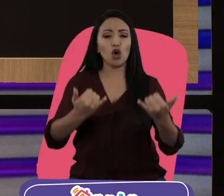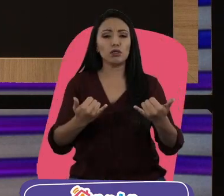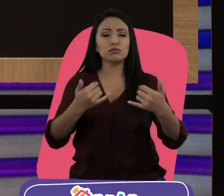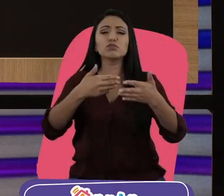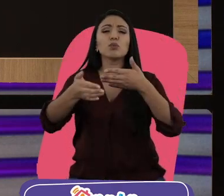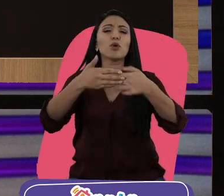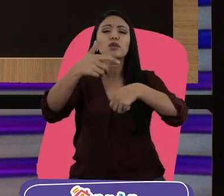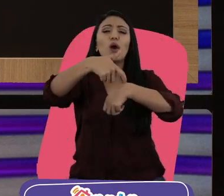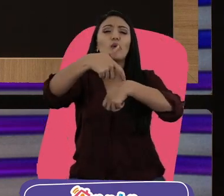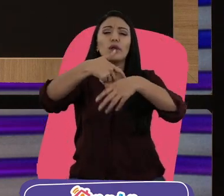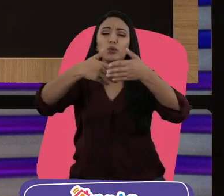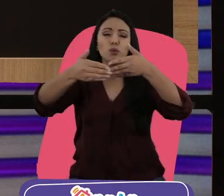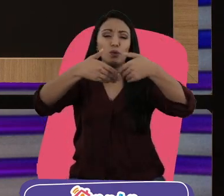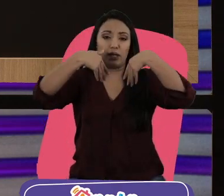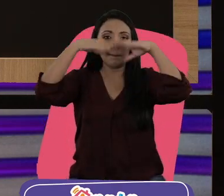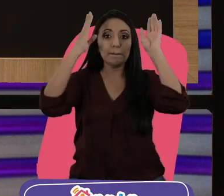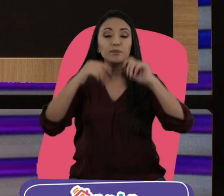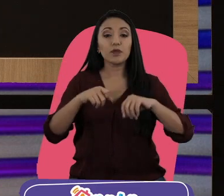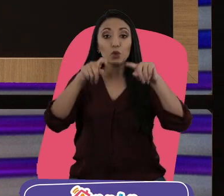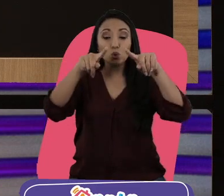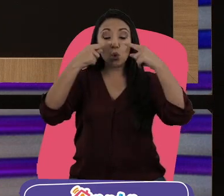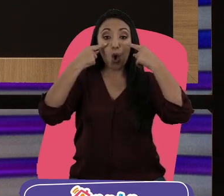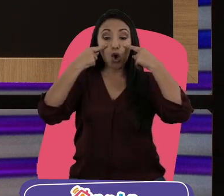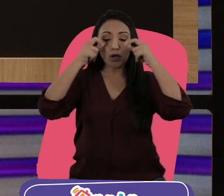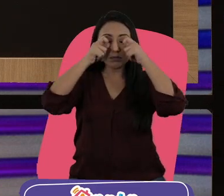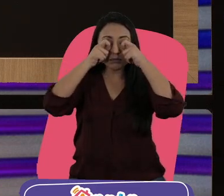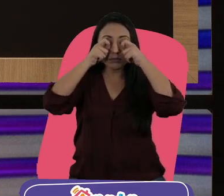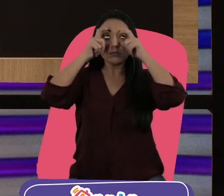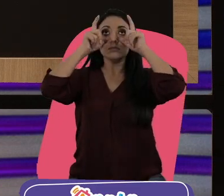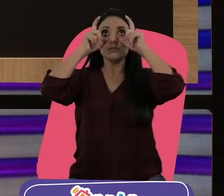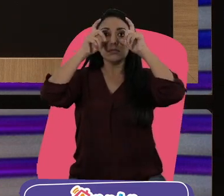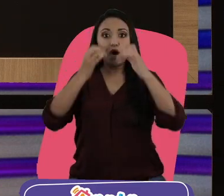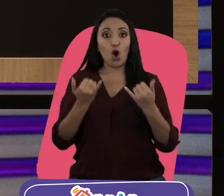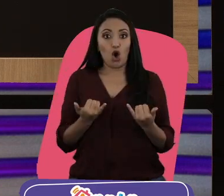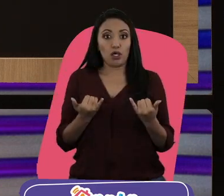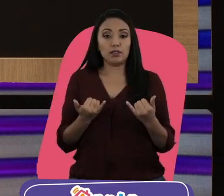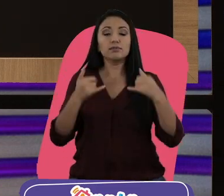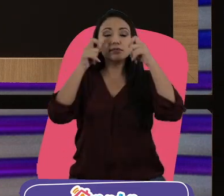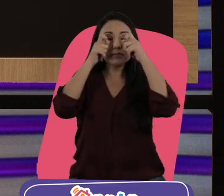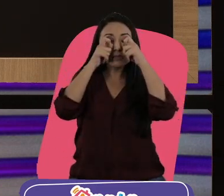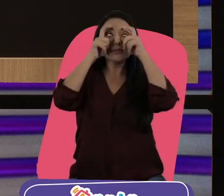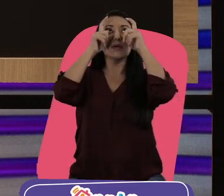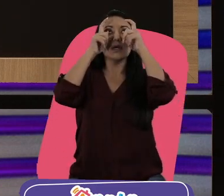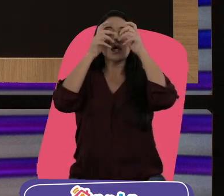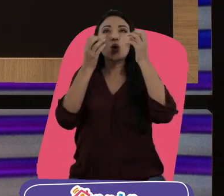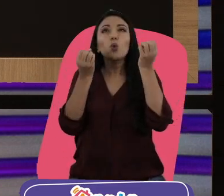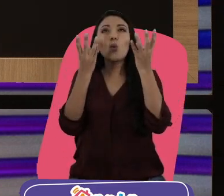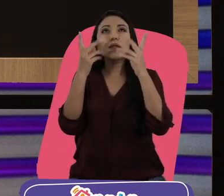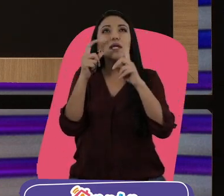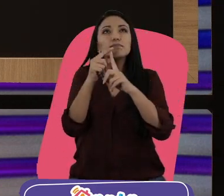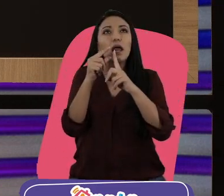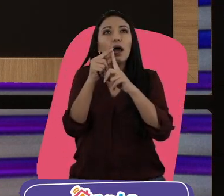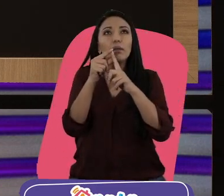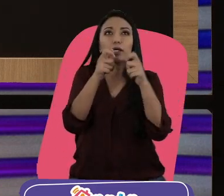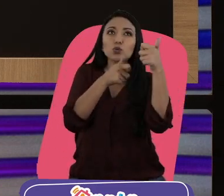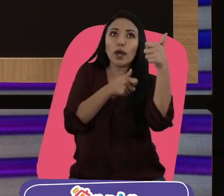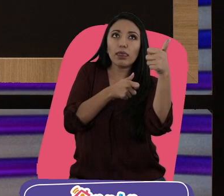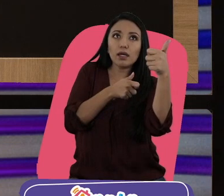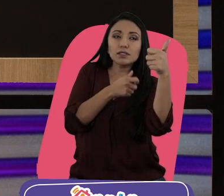no importa la hora en que te has levantado, que abriste por primera vez tus ojos el día de hoy, ¿cuántas palabras